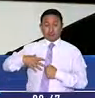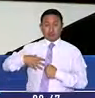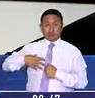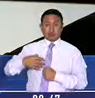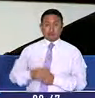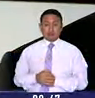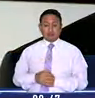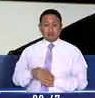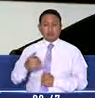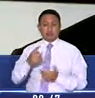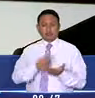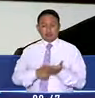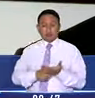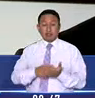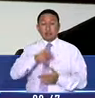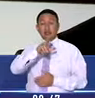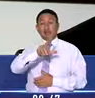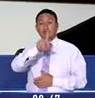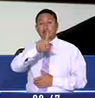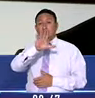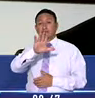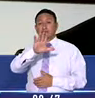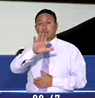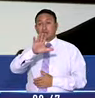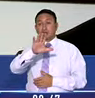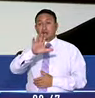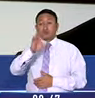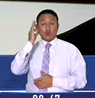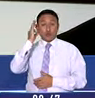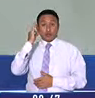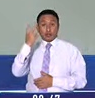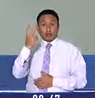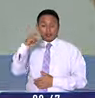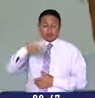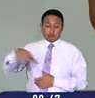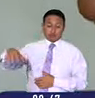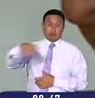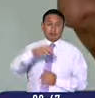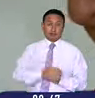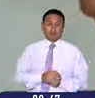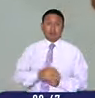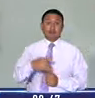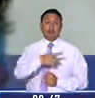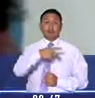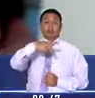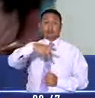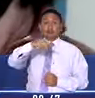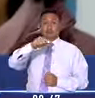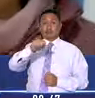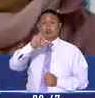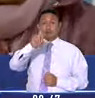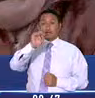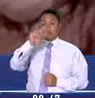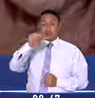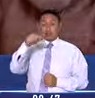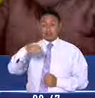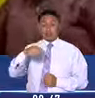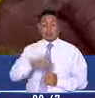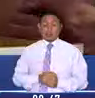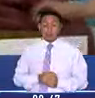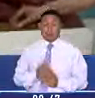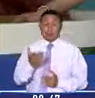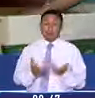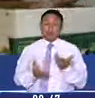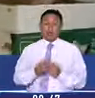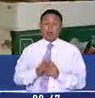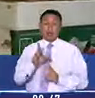hecho un análisis de 315 mujeres de 12 provincias del país. Patricia padece este tipo de cáncer. Ella comentó que probablemente